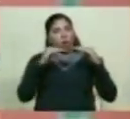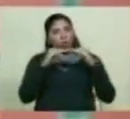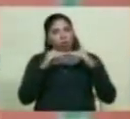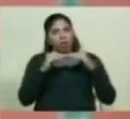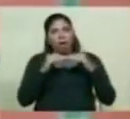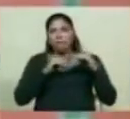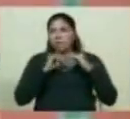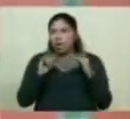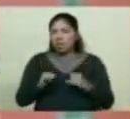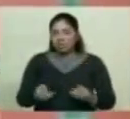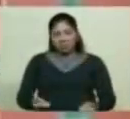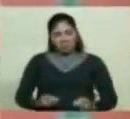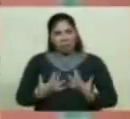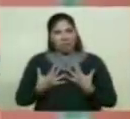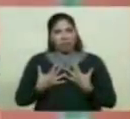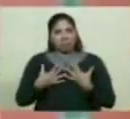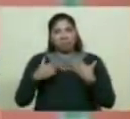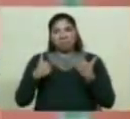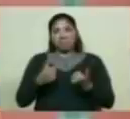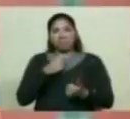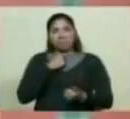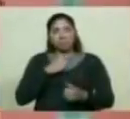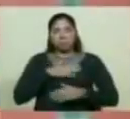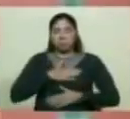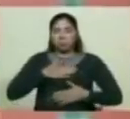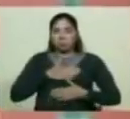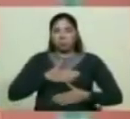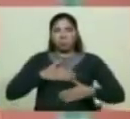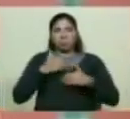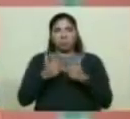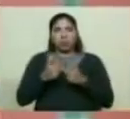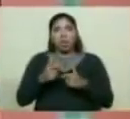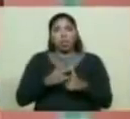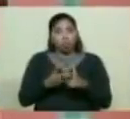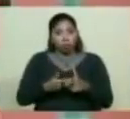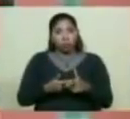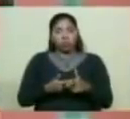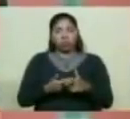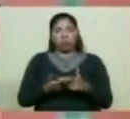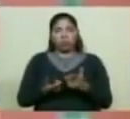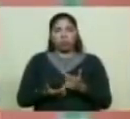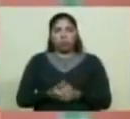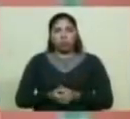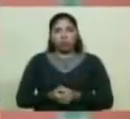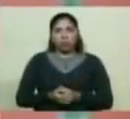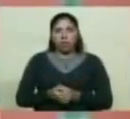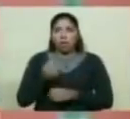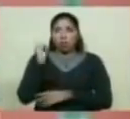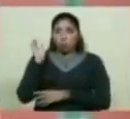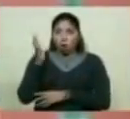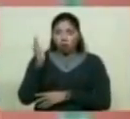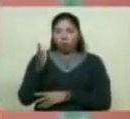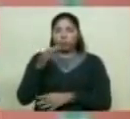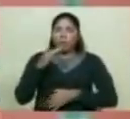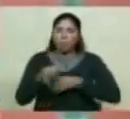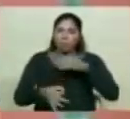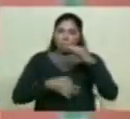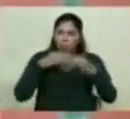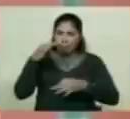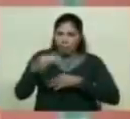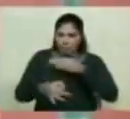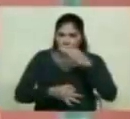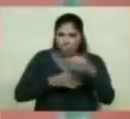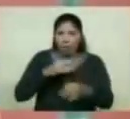social bienestar es por eso que en el congreso en el discurso del congreso de